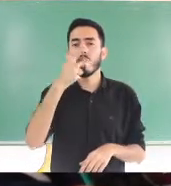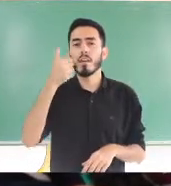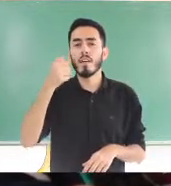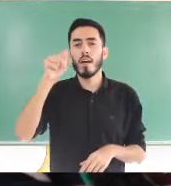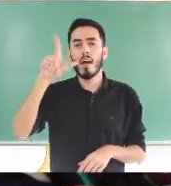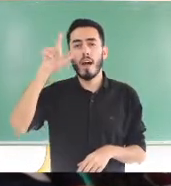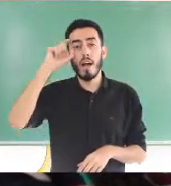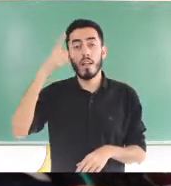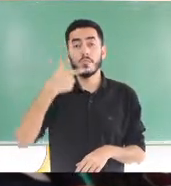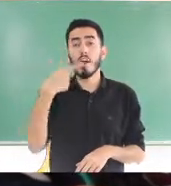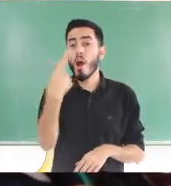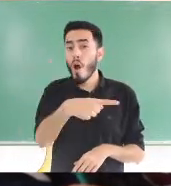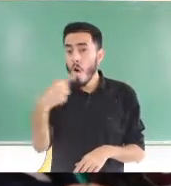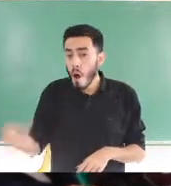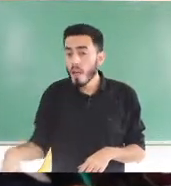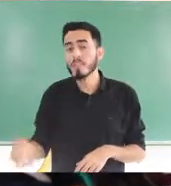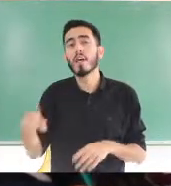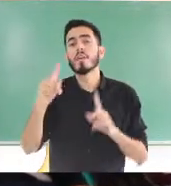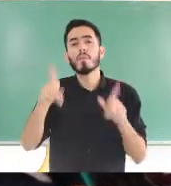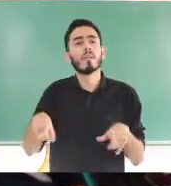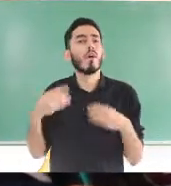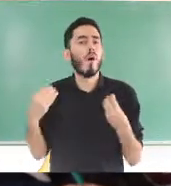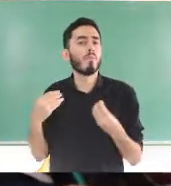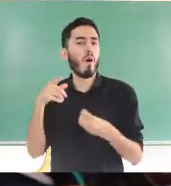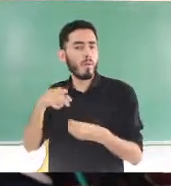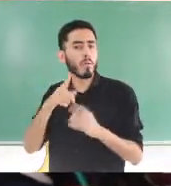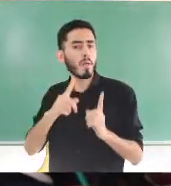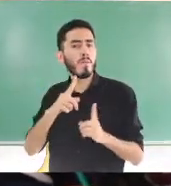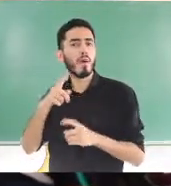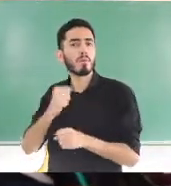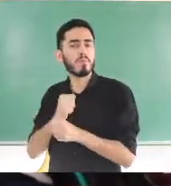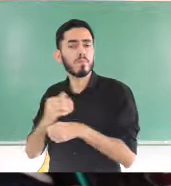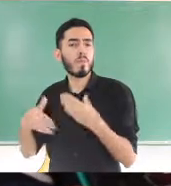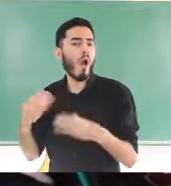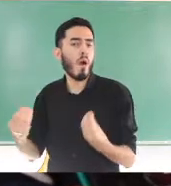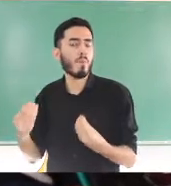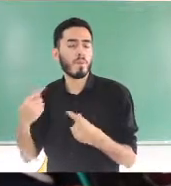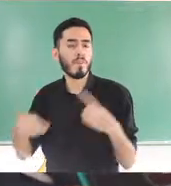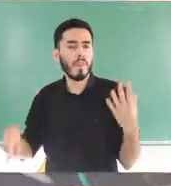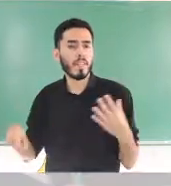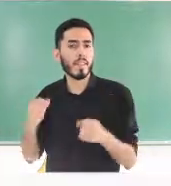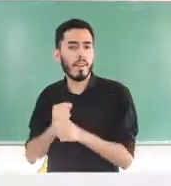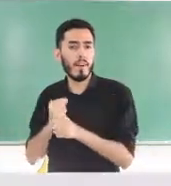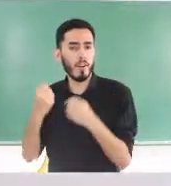algunas de sus consecuencias y también la aplicación de este en diferentes ejercicios.